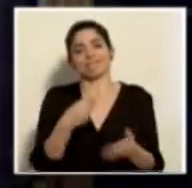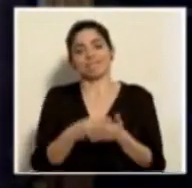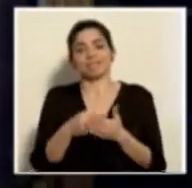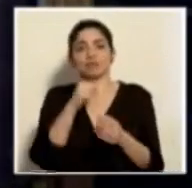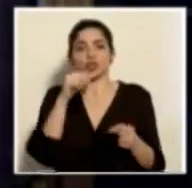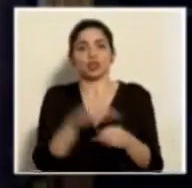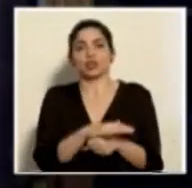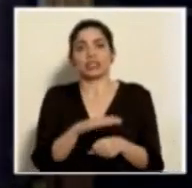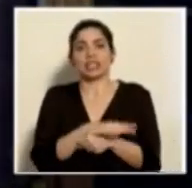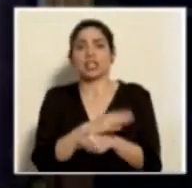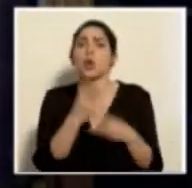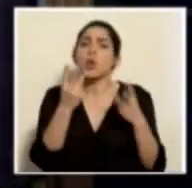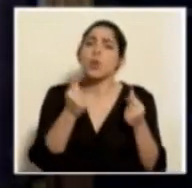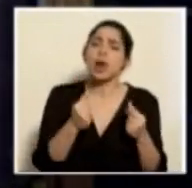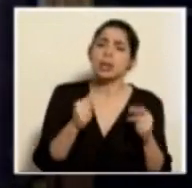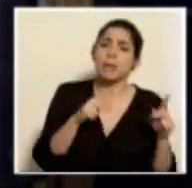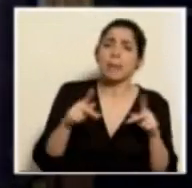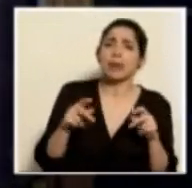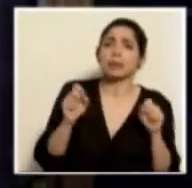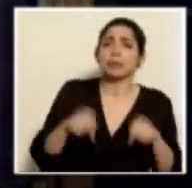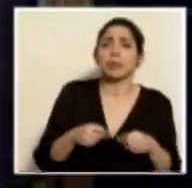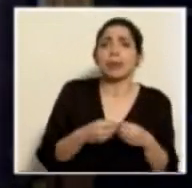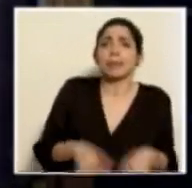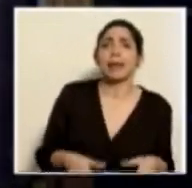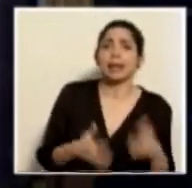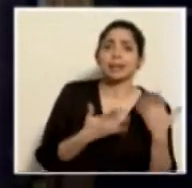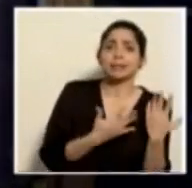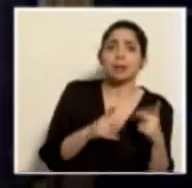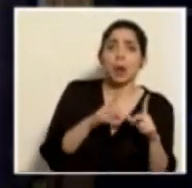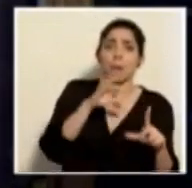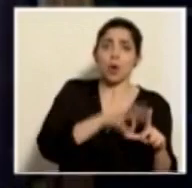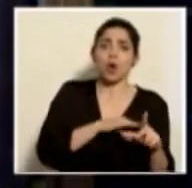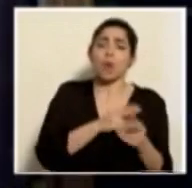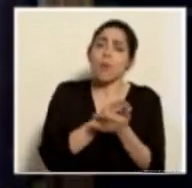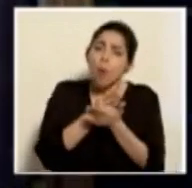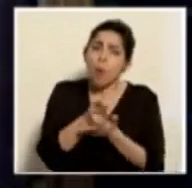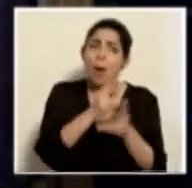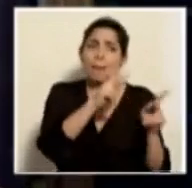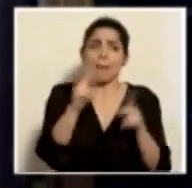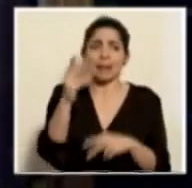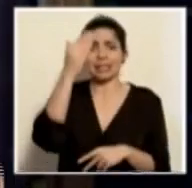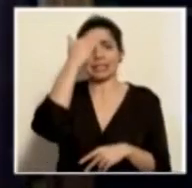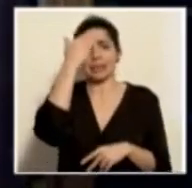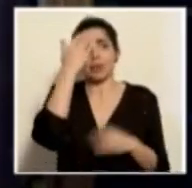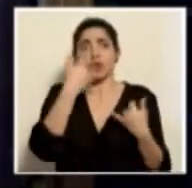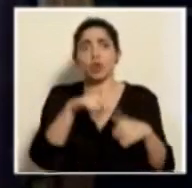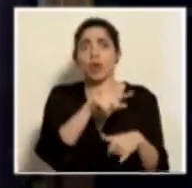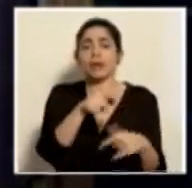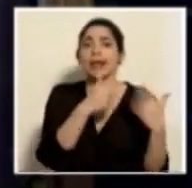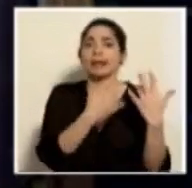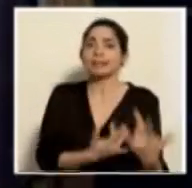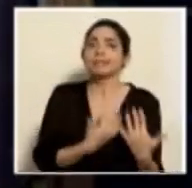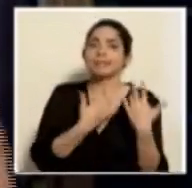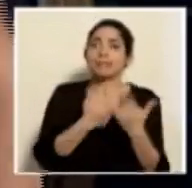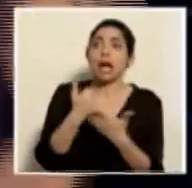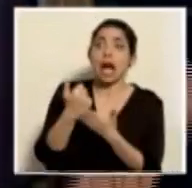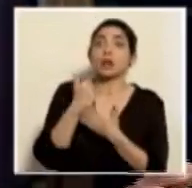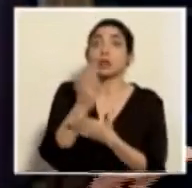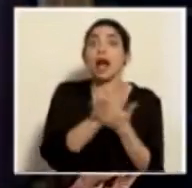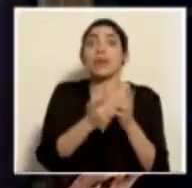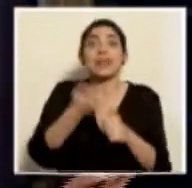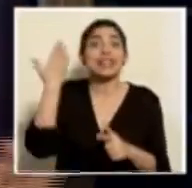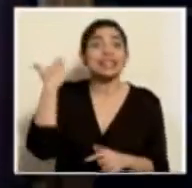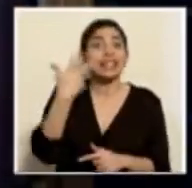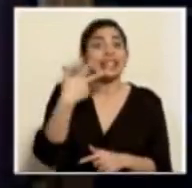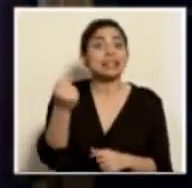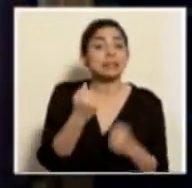recursos? ¿Cuántas personas podrían quedarse sin ese bono, para ser honestos con las personas que siguen esperando esa ayuda? Y como le repito, algunos desde hace